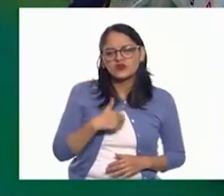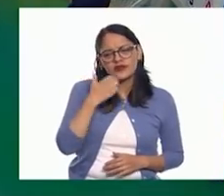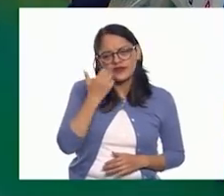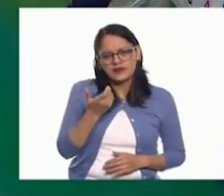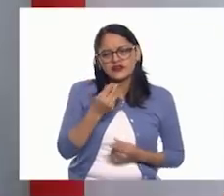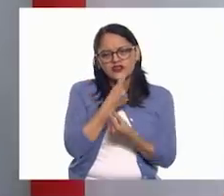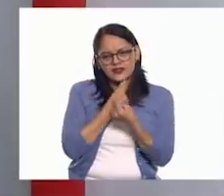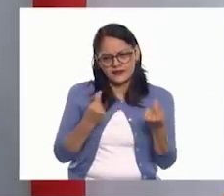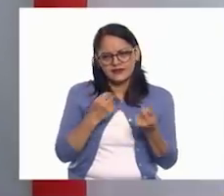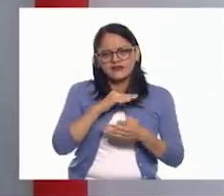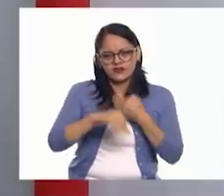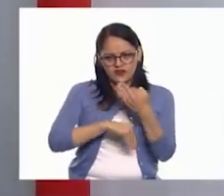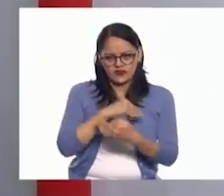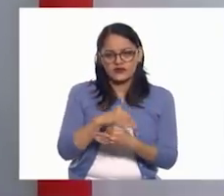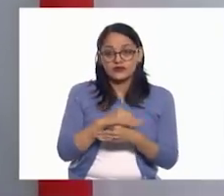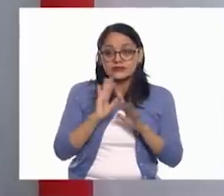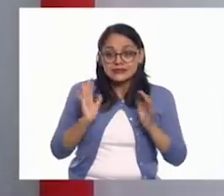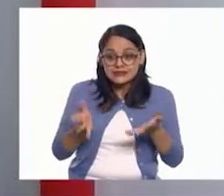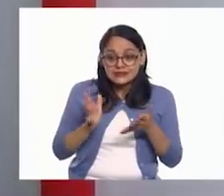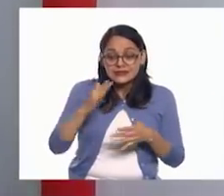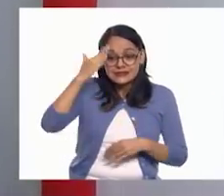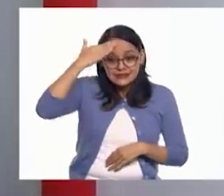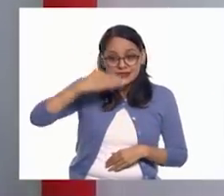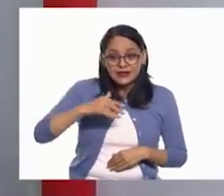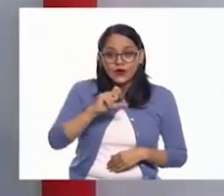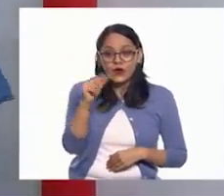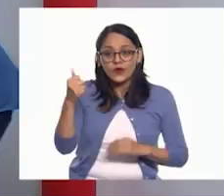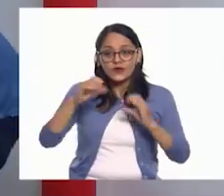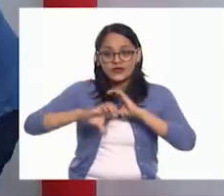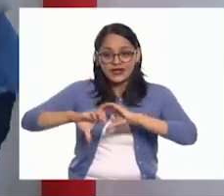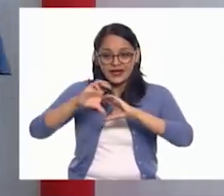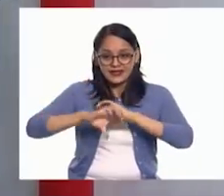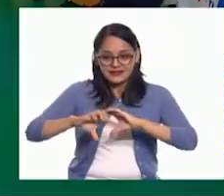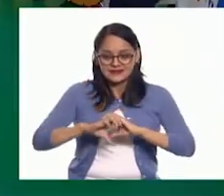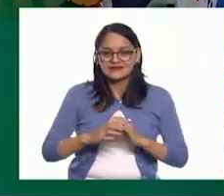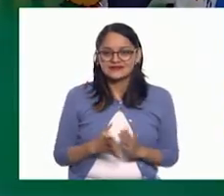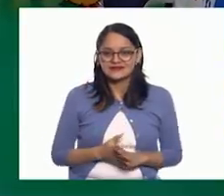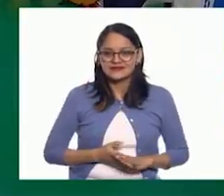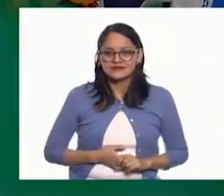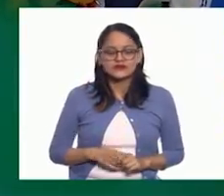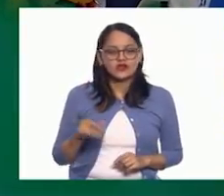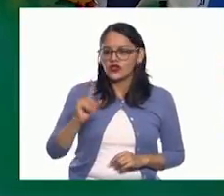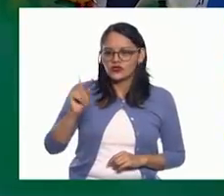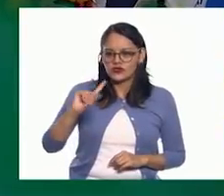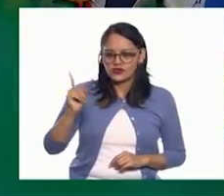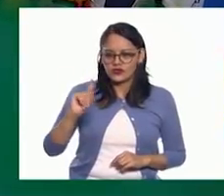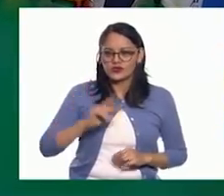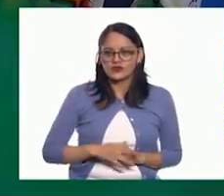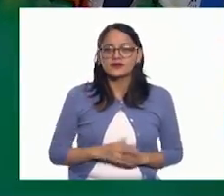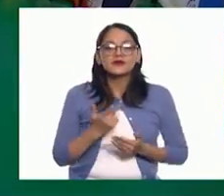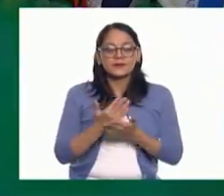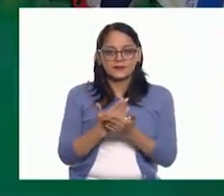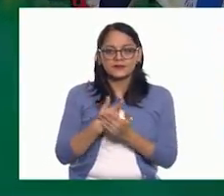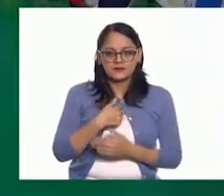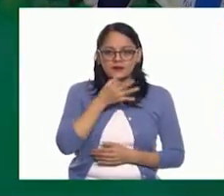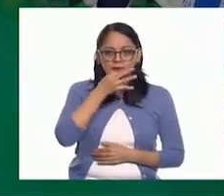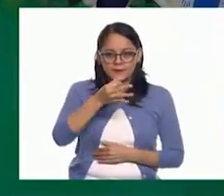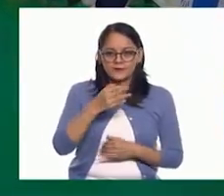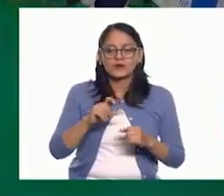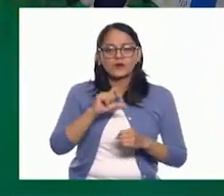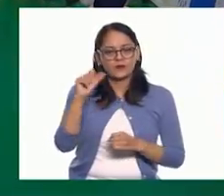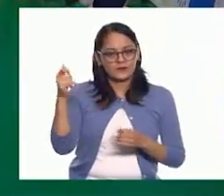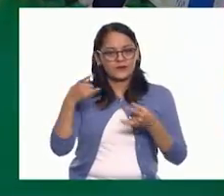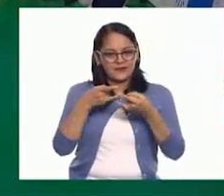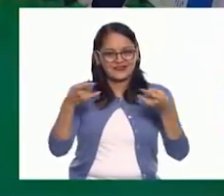que las niñas y los niños ya conocieran esta, la siguiente canción, Don Cantalicio. No, no, no. Déjales enseño estas